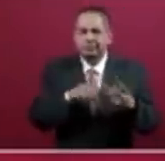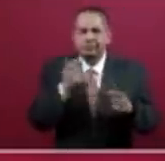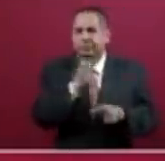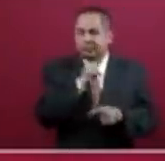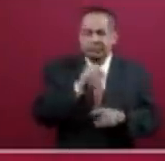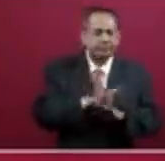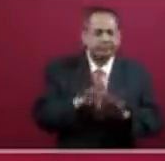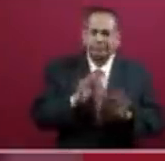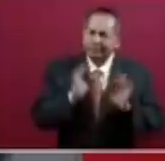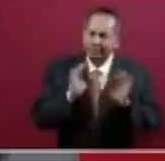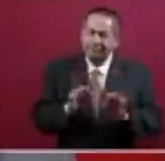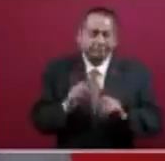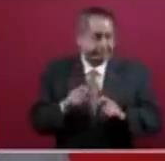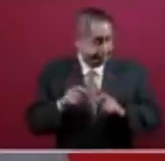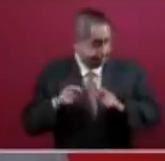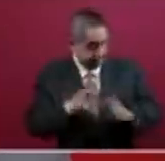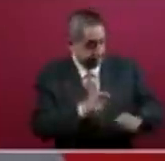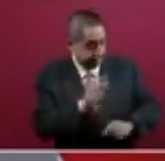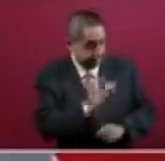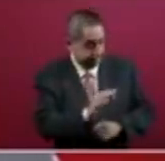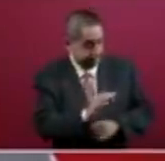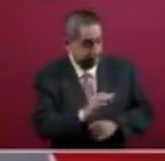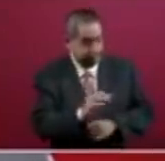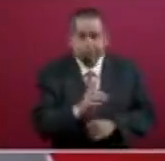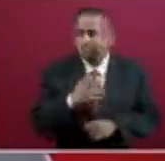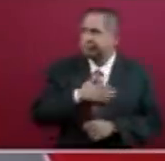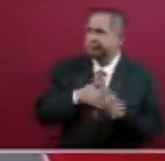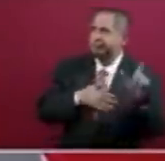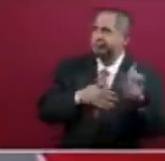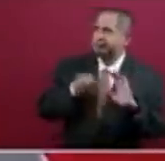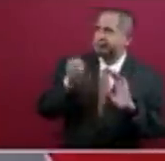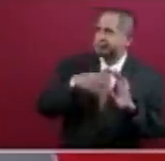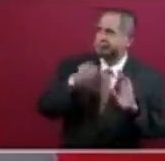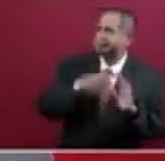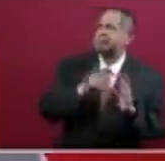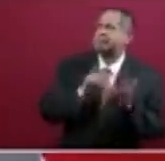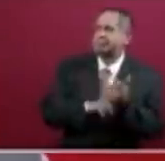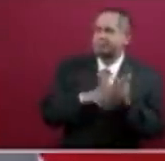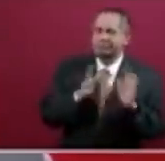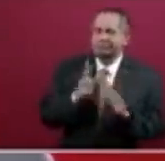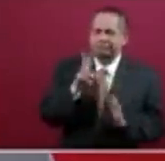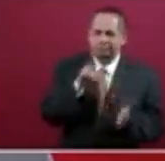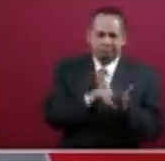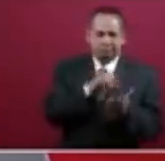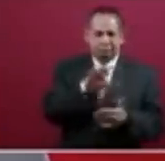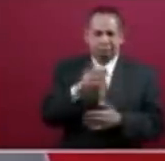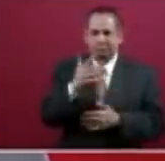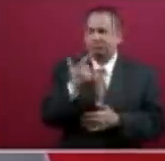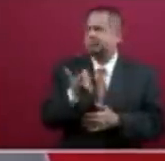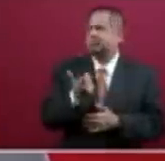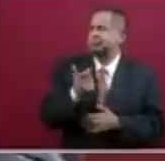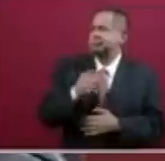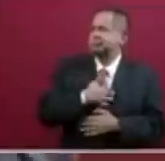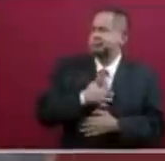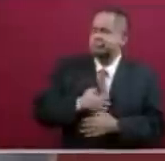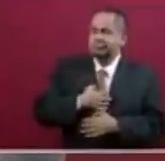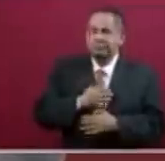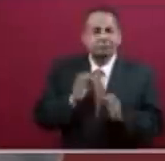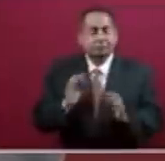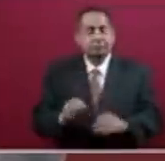recibía, y que ahora ya en su cuenta recibió los 2,550 pesos.